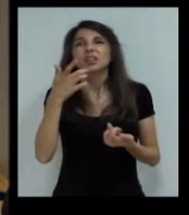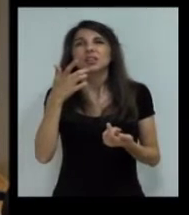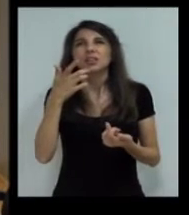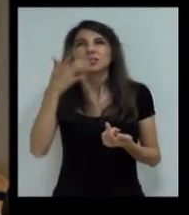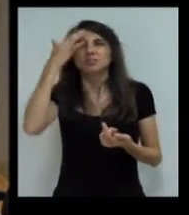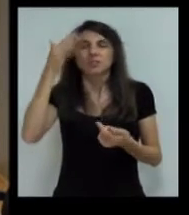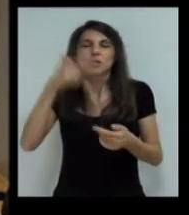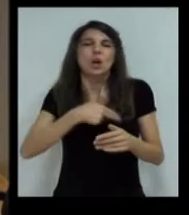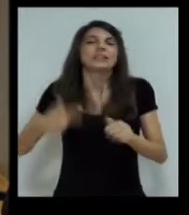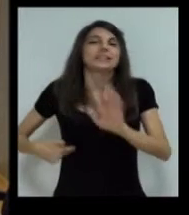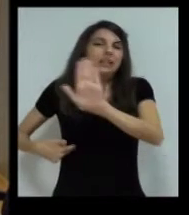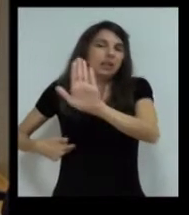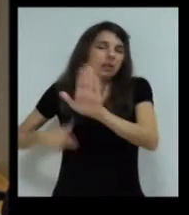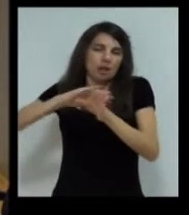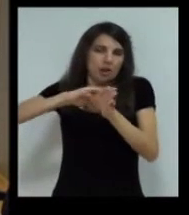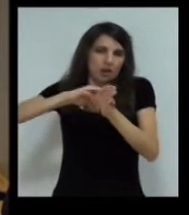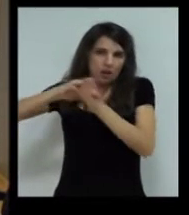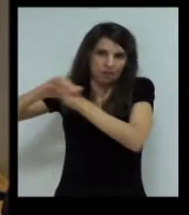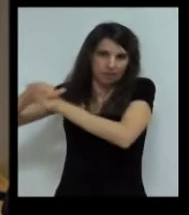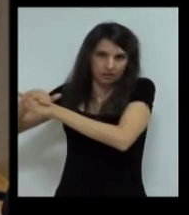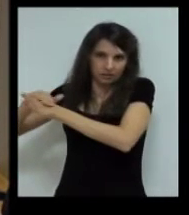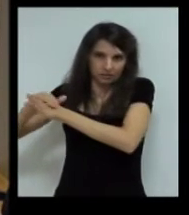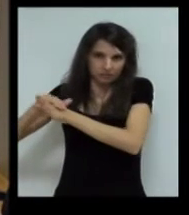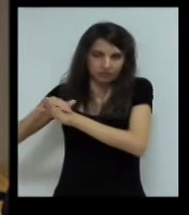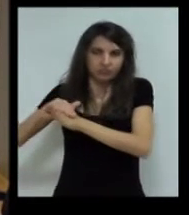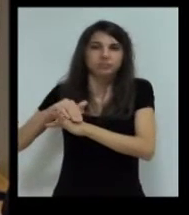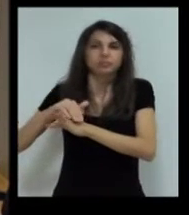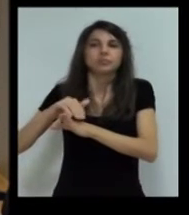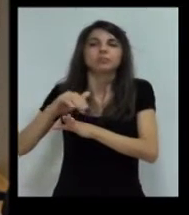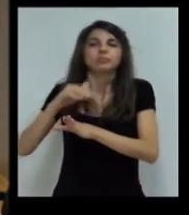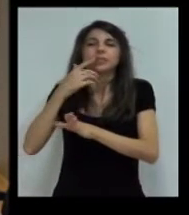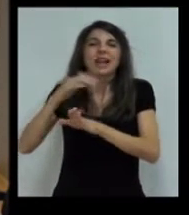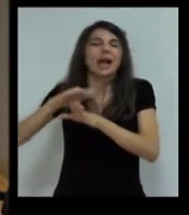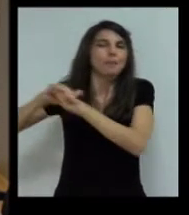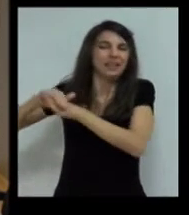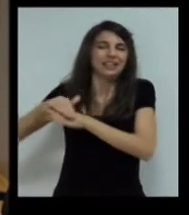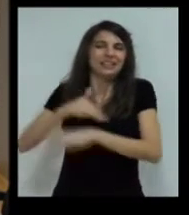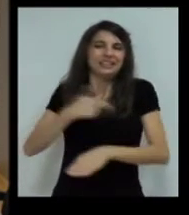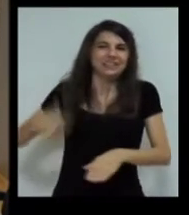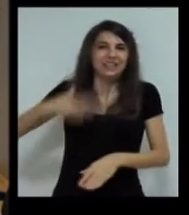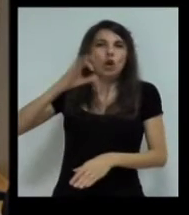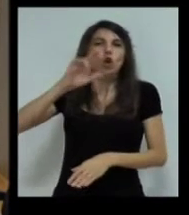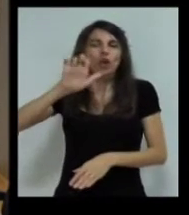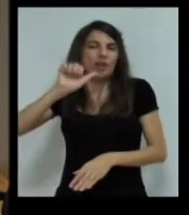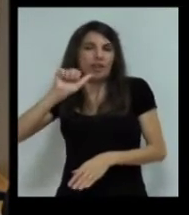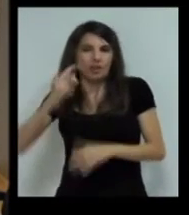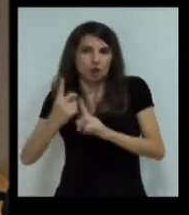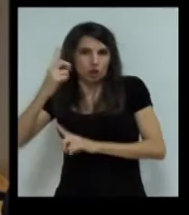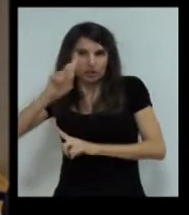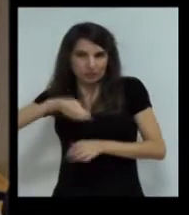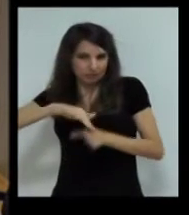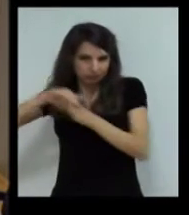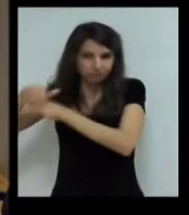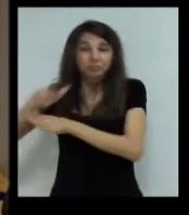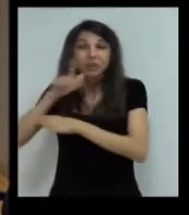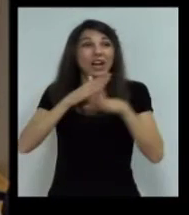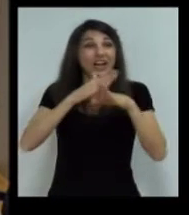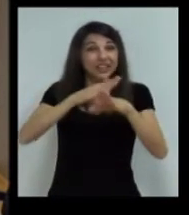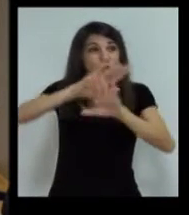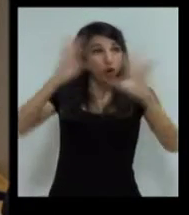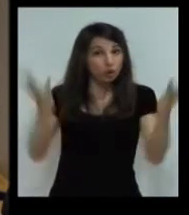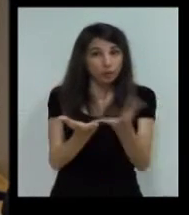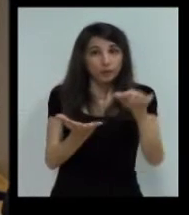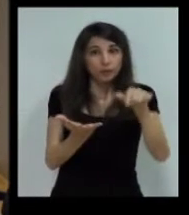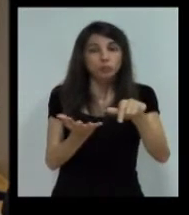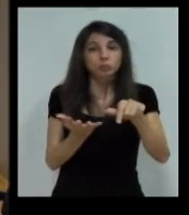un mundo por sí solo, otro mundo. Si excluimos China y Corea del Norte, el resto del mundo